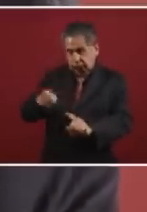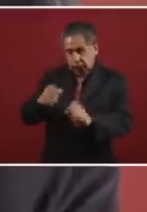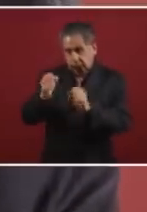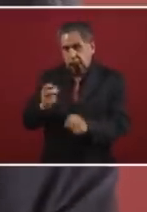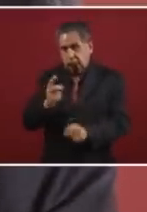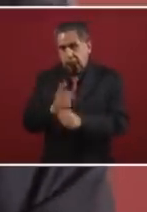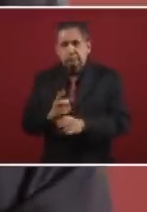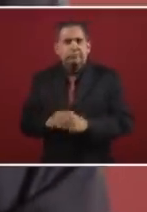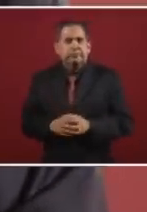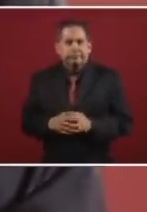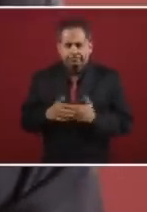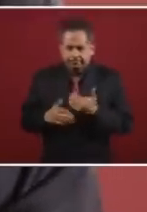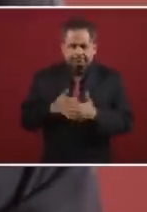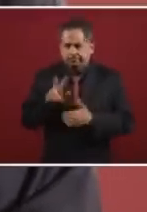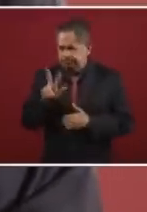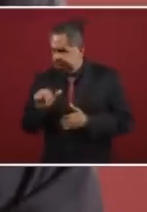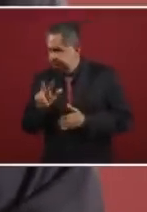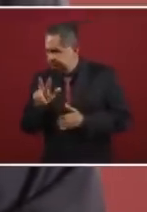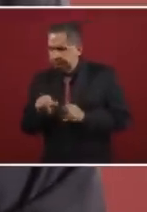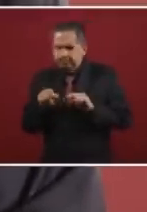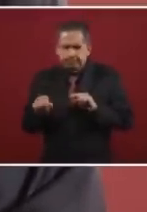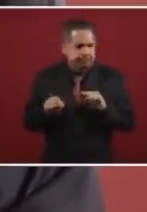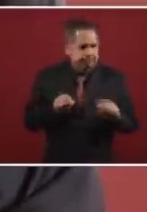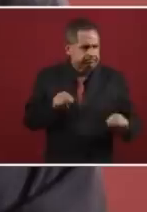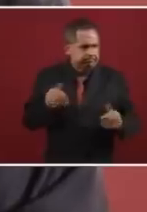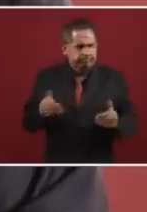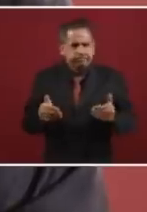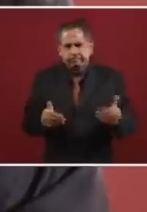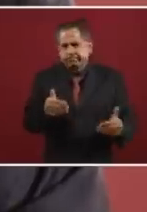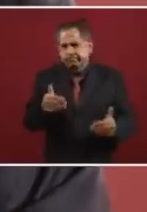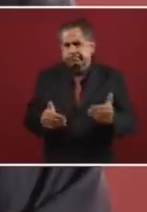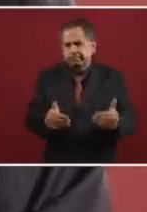y ahí vamos esté avanzando